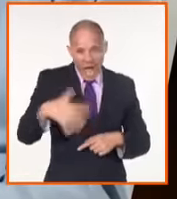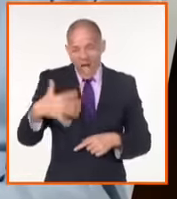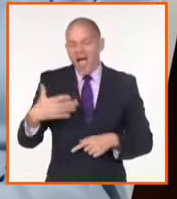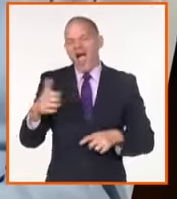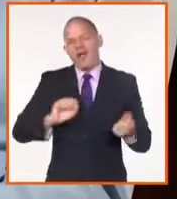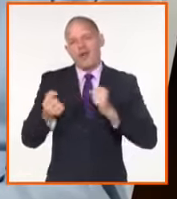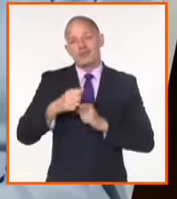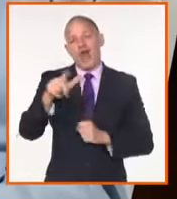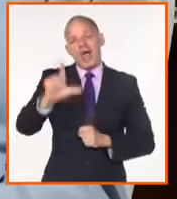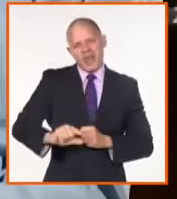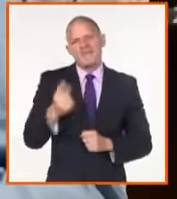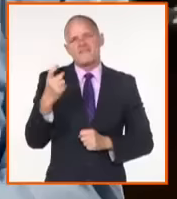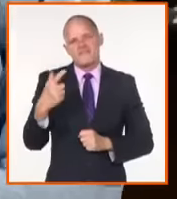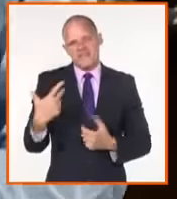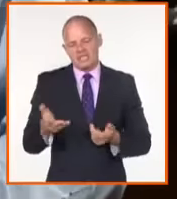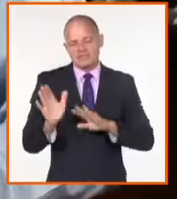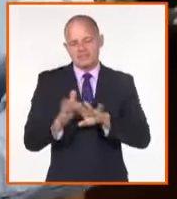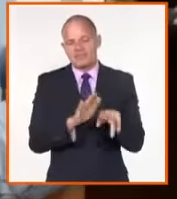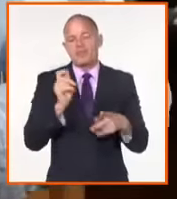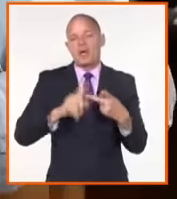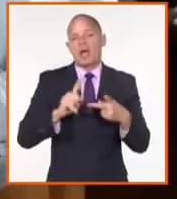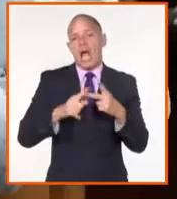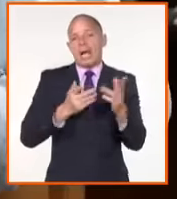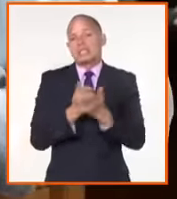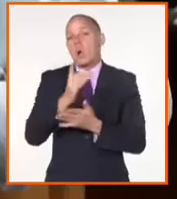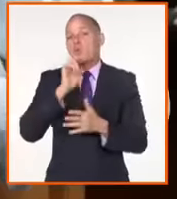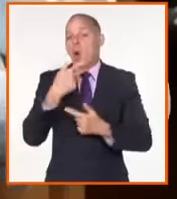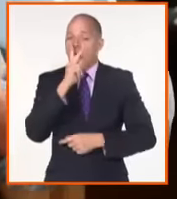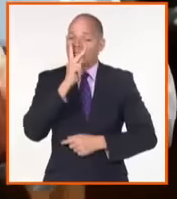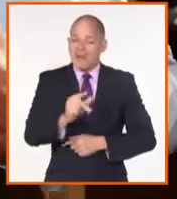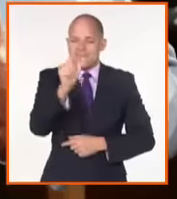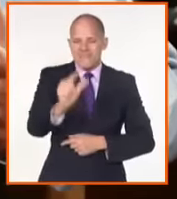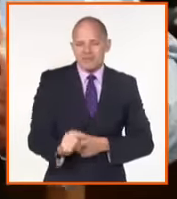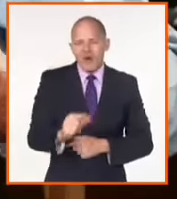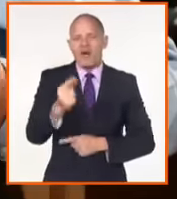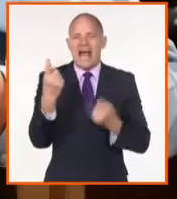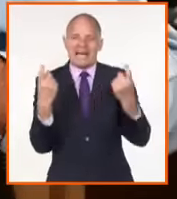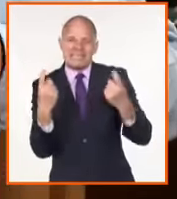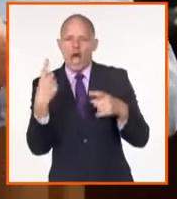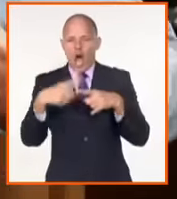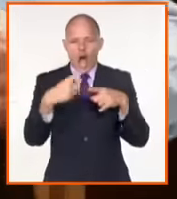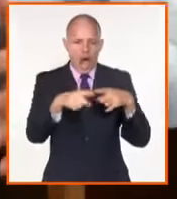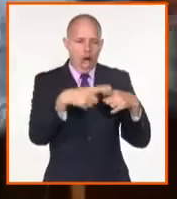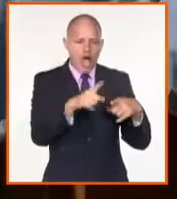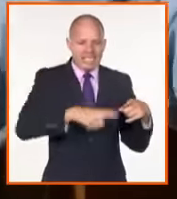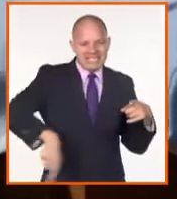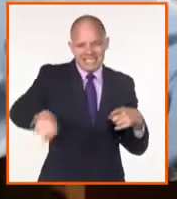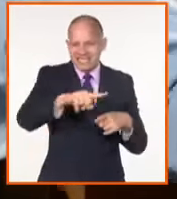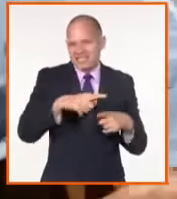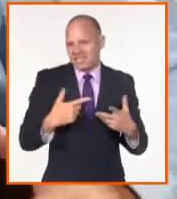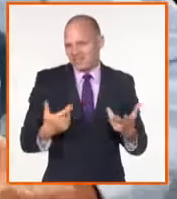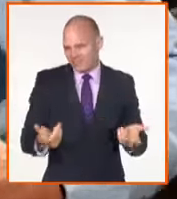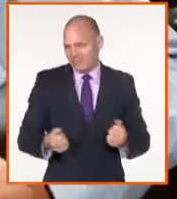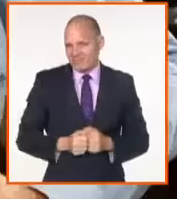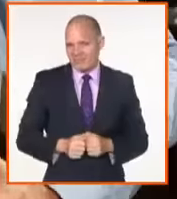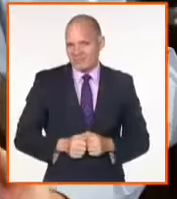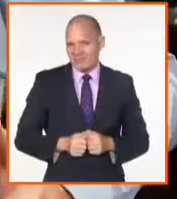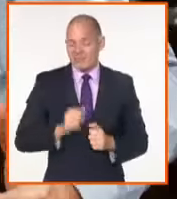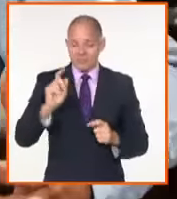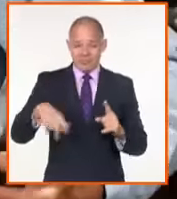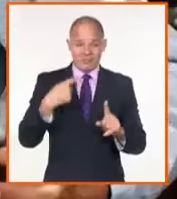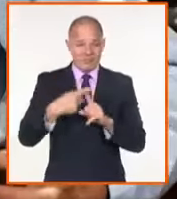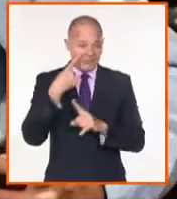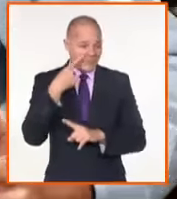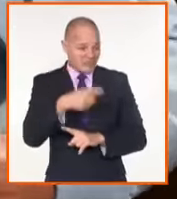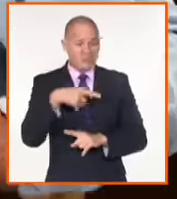más desventaja. El sistema empresarial tiene que aprovechar todas sus potencialidades y no escudarse en que me falta combustible, en que me